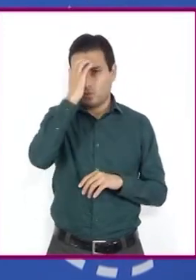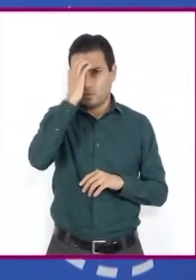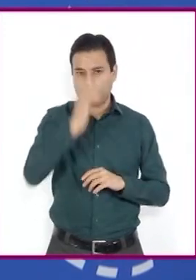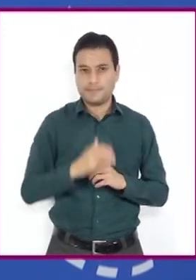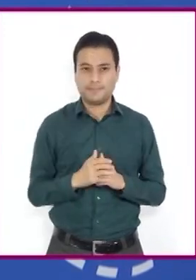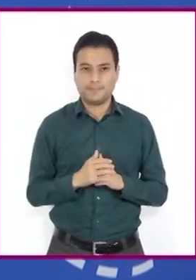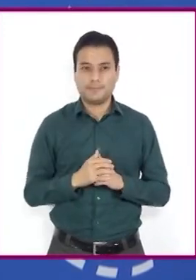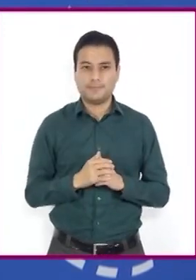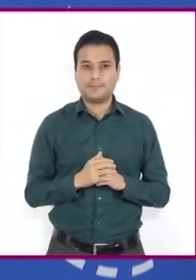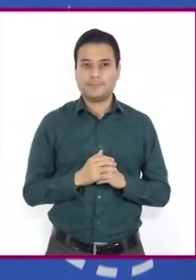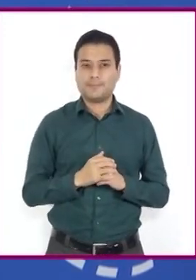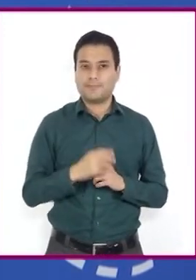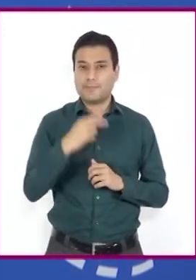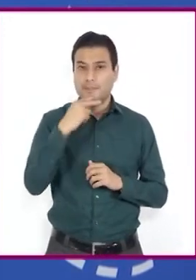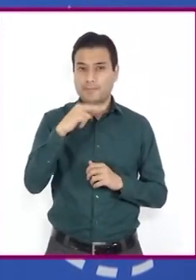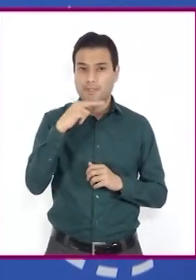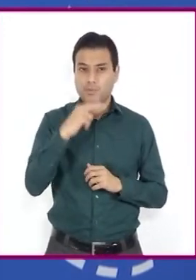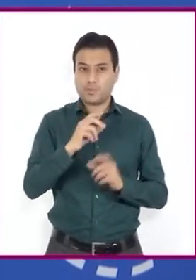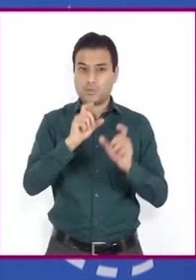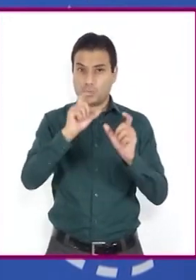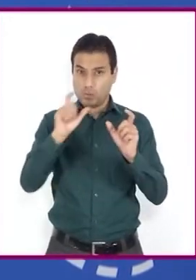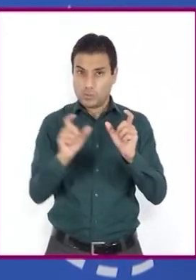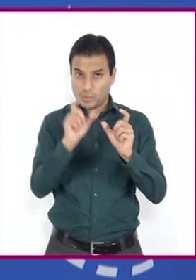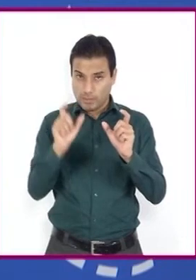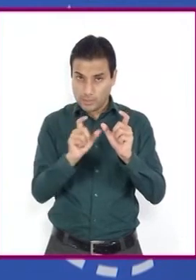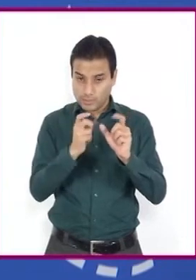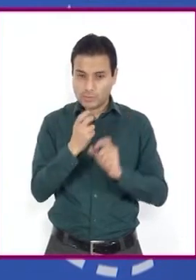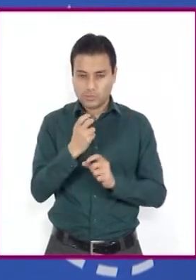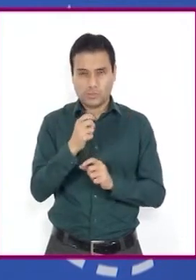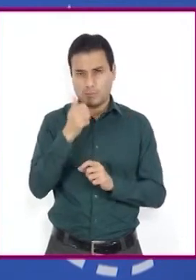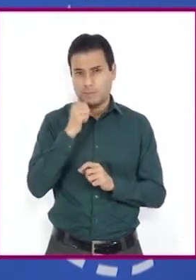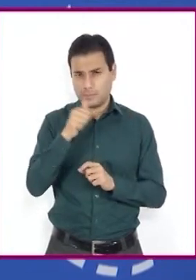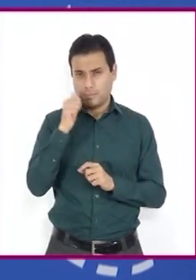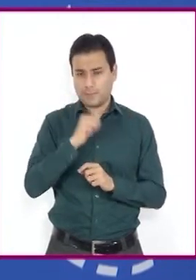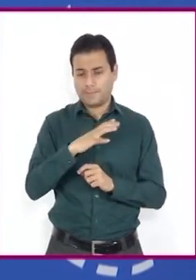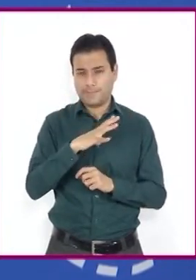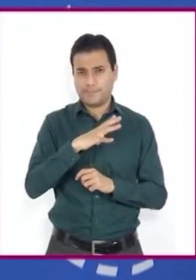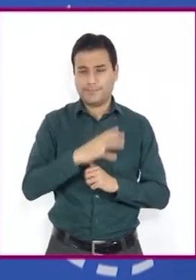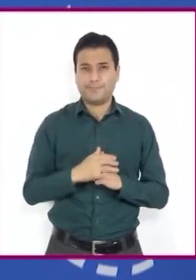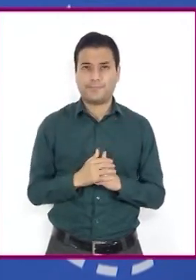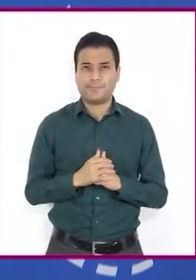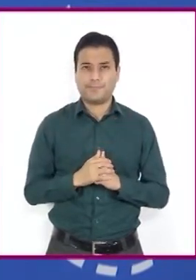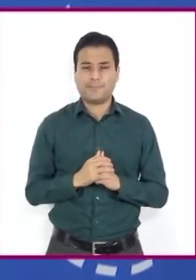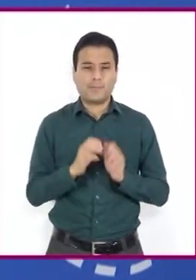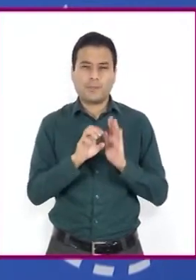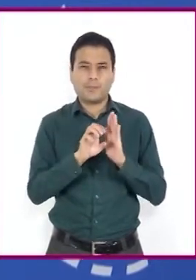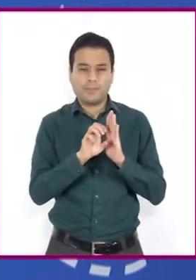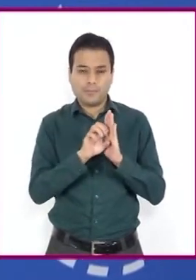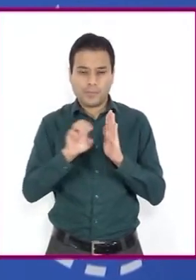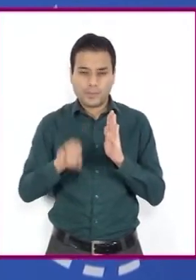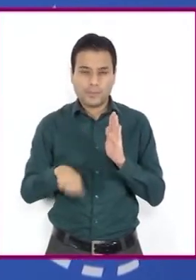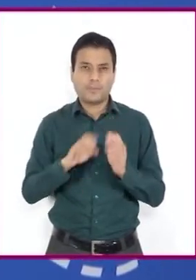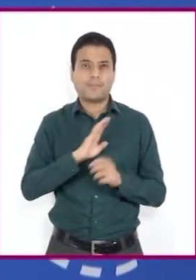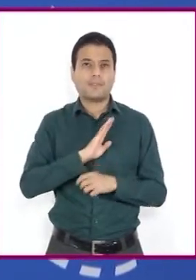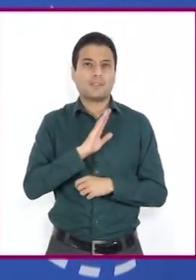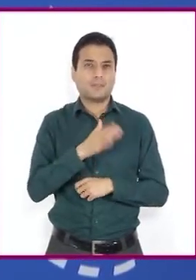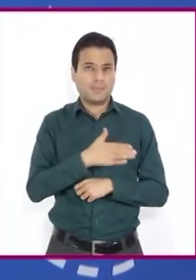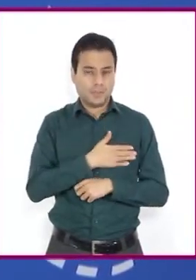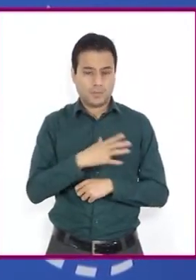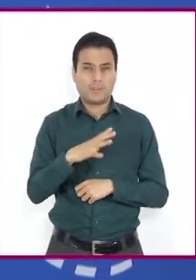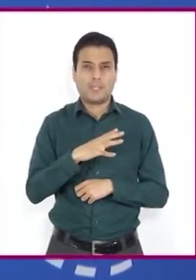Los verbos conjugados incluyen esta valoración cuando los usamos. En español existen 3 modos